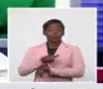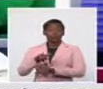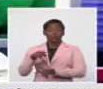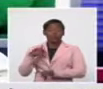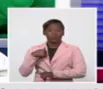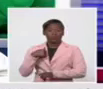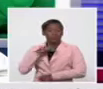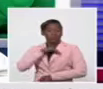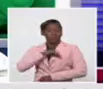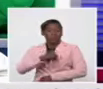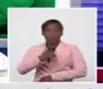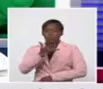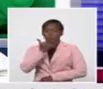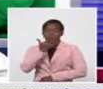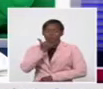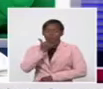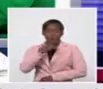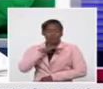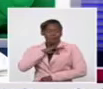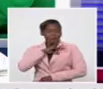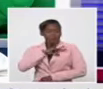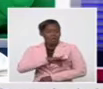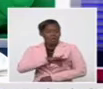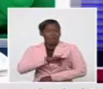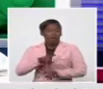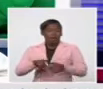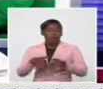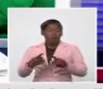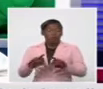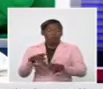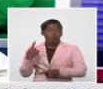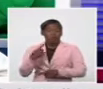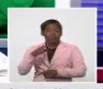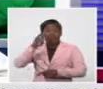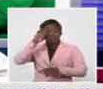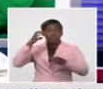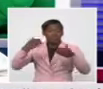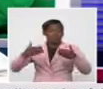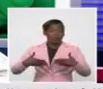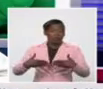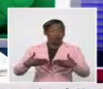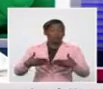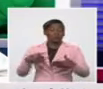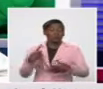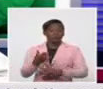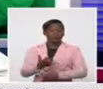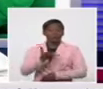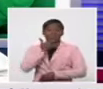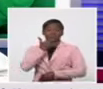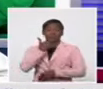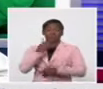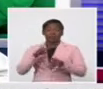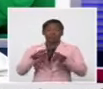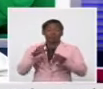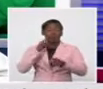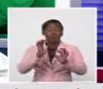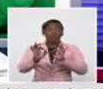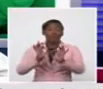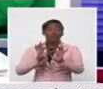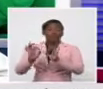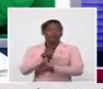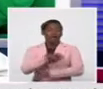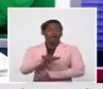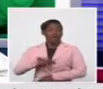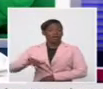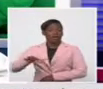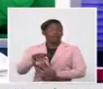todos, porque no es solo el sector de la salud que se bate para que esto no ocurra, sino creo que todas